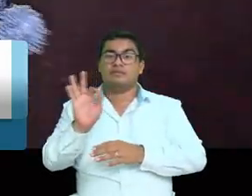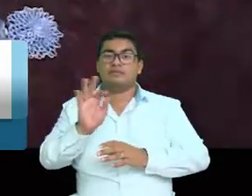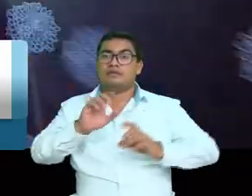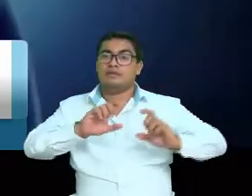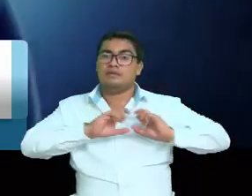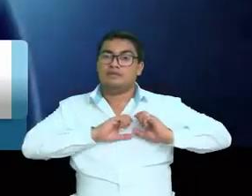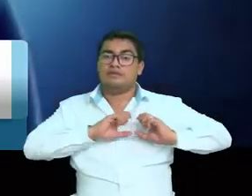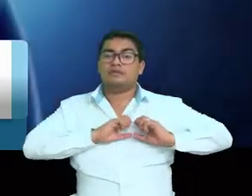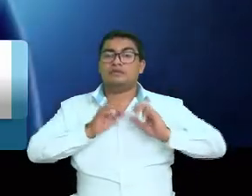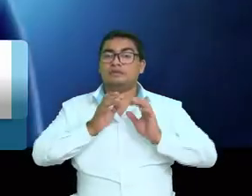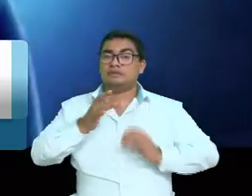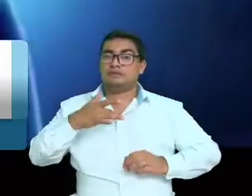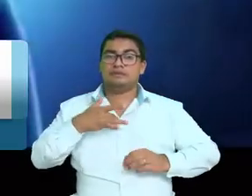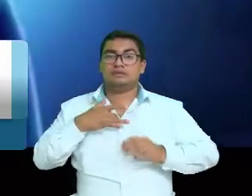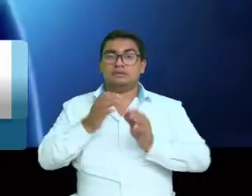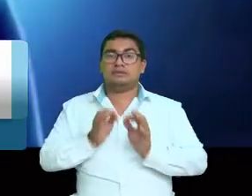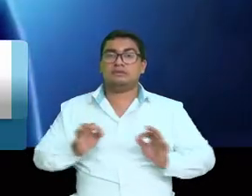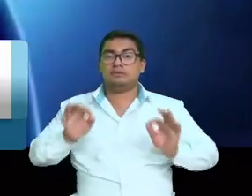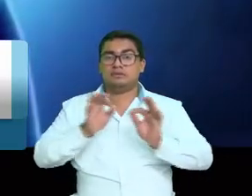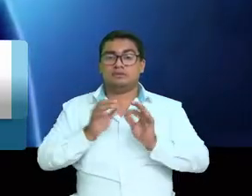en un momento oportuno. Doctor,